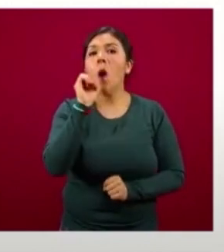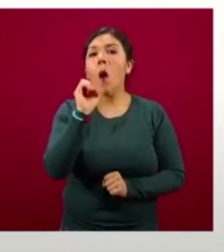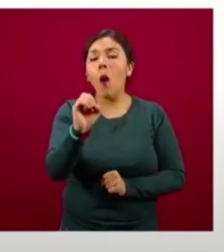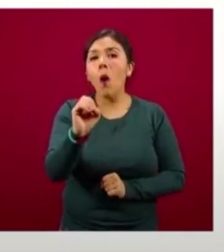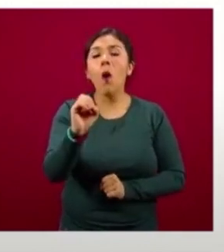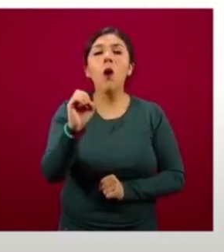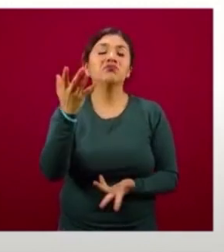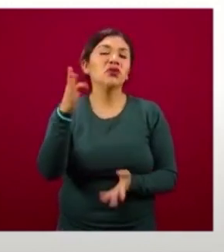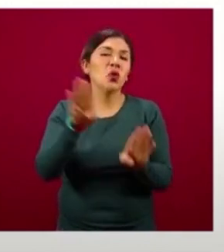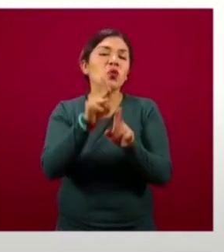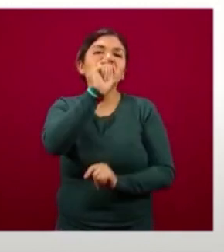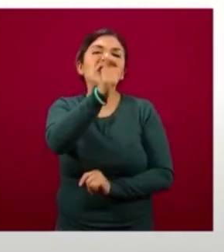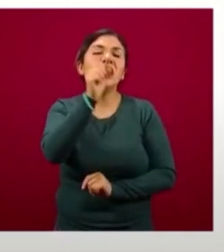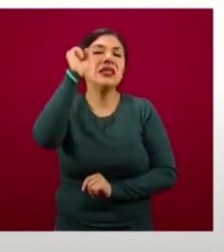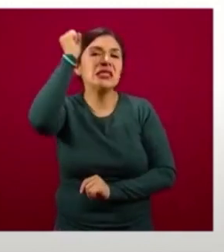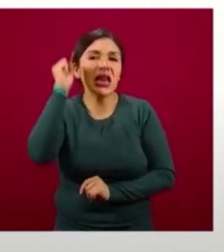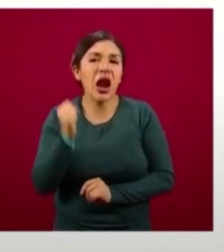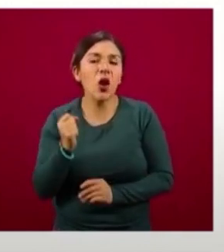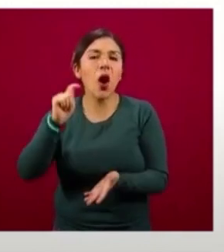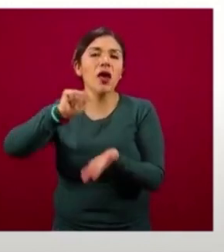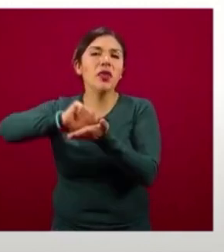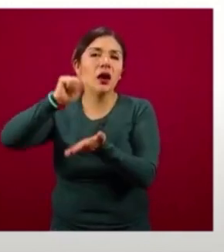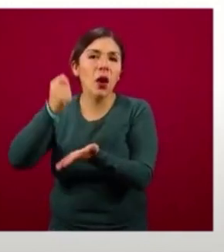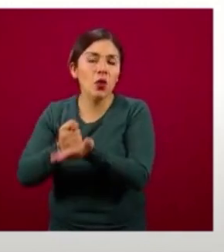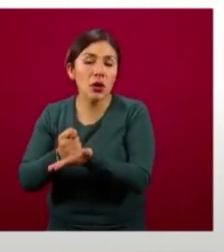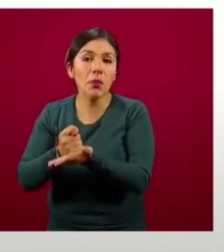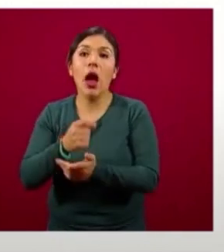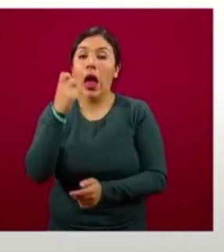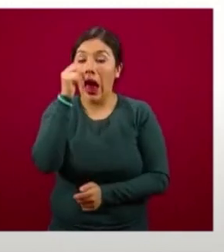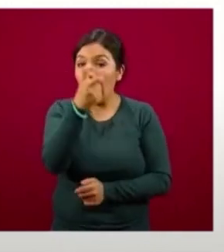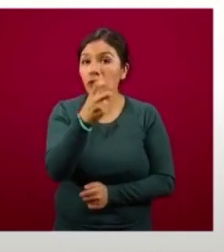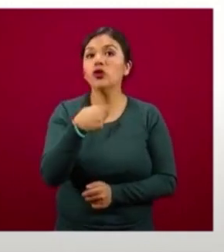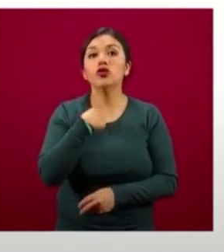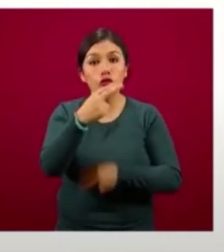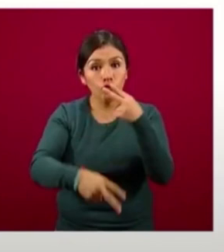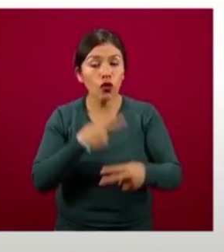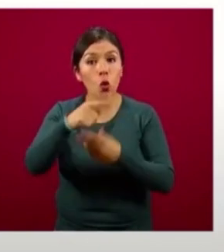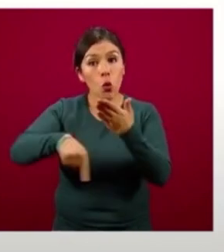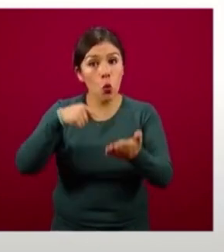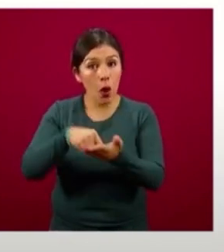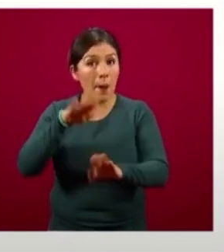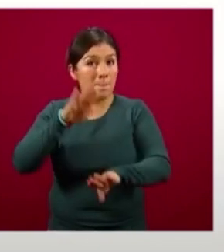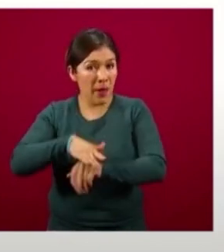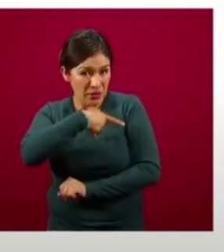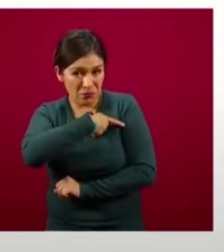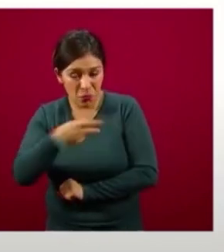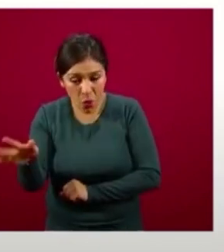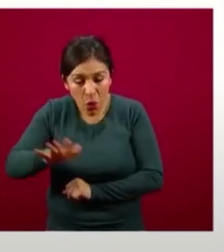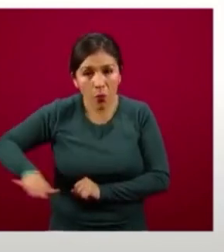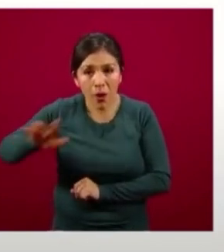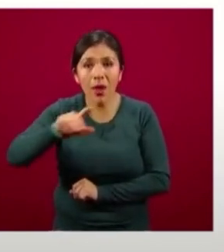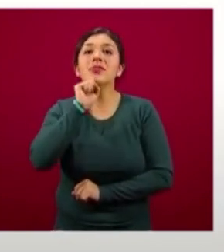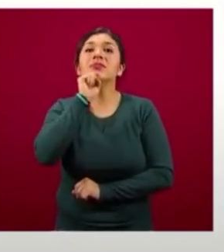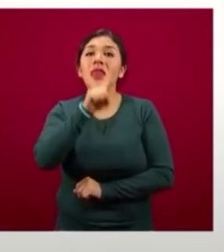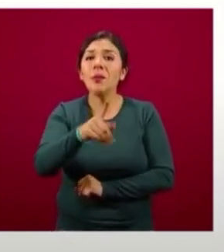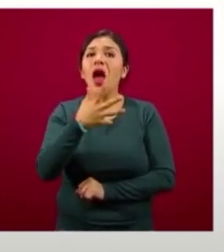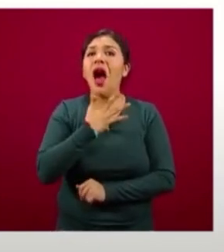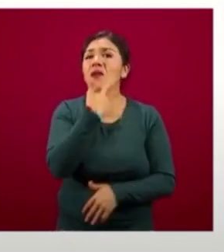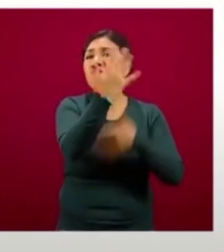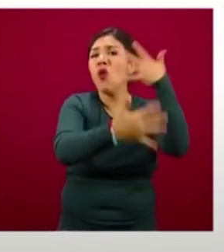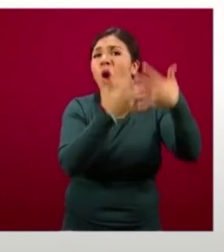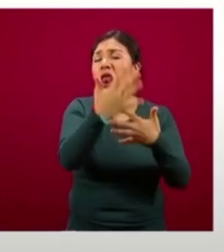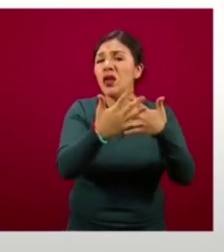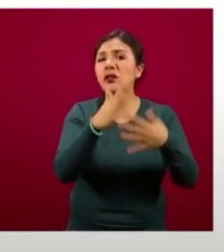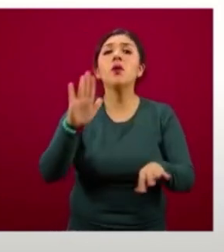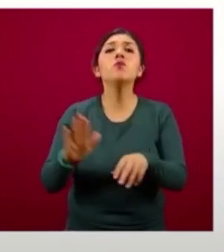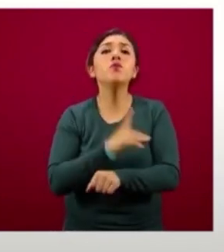la parte de Sinaloa, la parte de Tamaulipas. Es decir, vamos no solamente a las zonas de marginación, sino también a las zonas de violencia. ¿Por